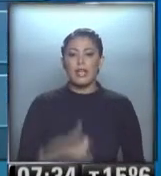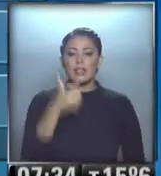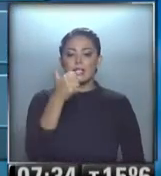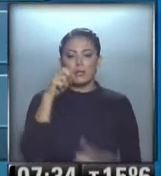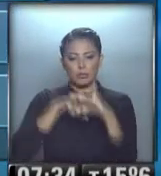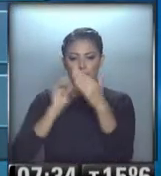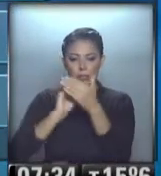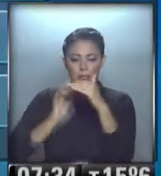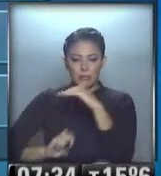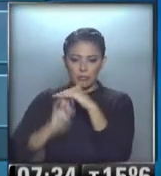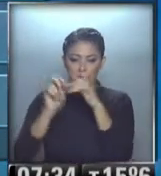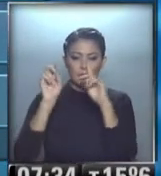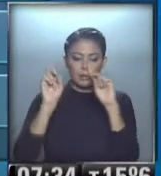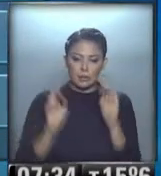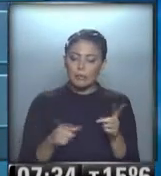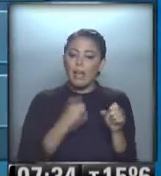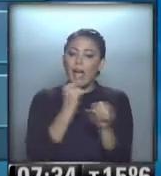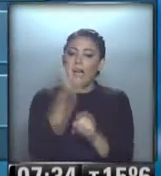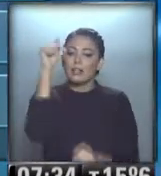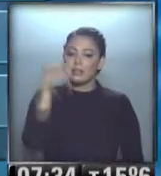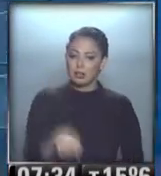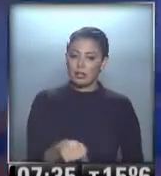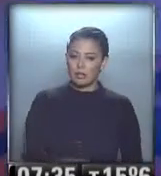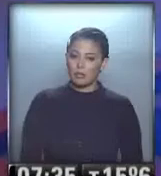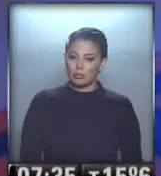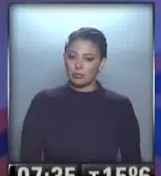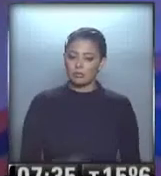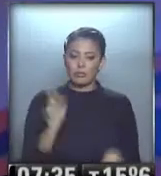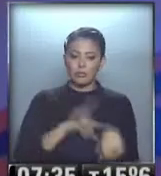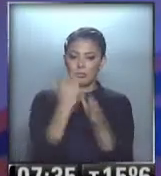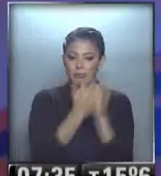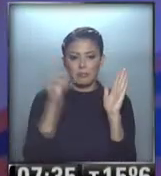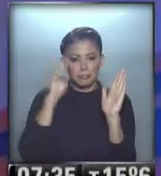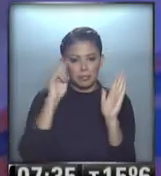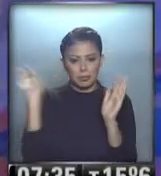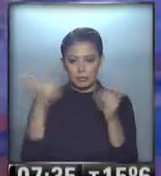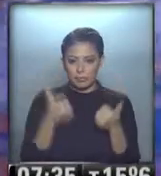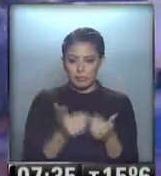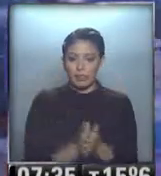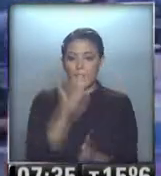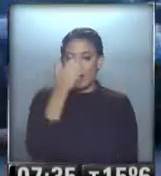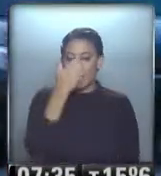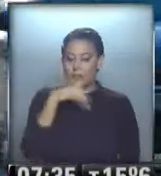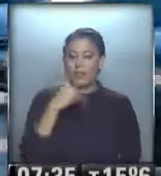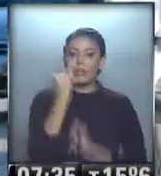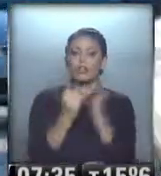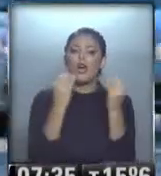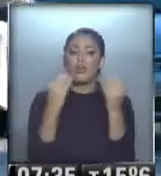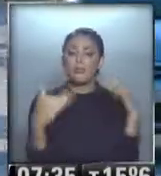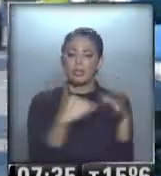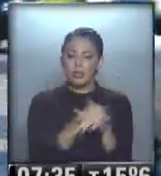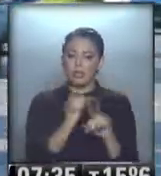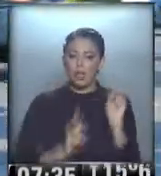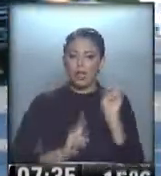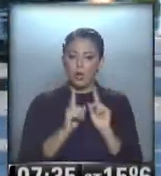de subtes y premetros también lo hacen por el momento de acuerdo a los cronogramas previstos. Volvemos y ampliamos el estado del tránsito